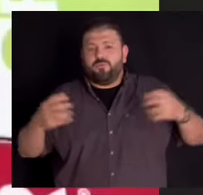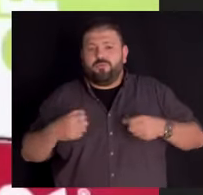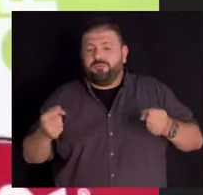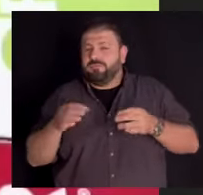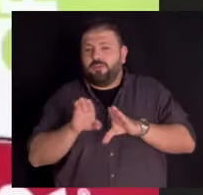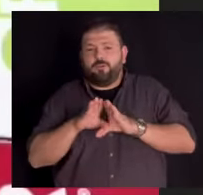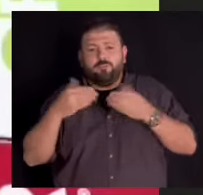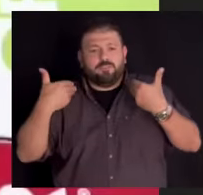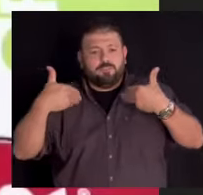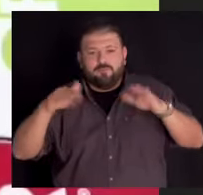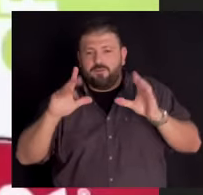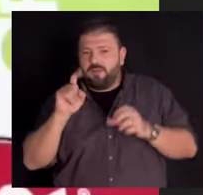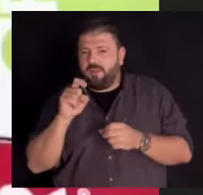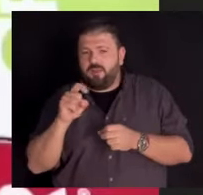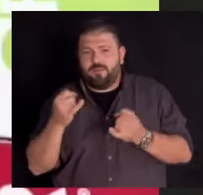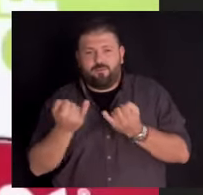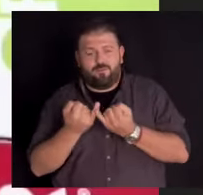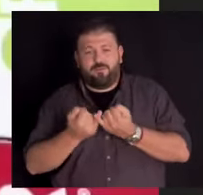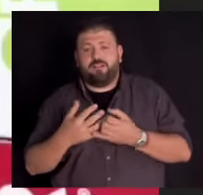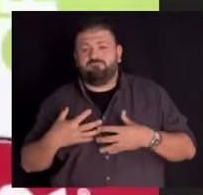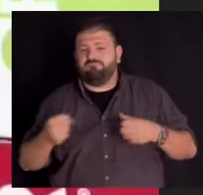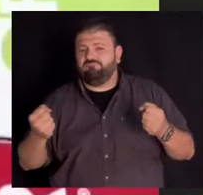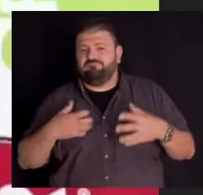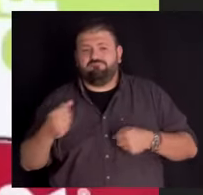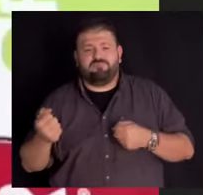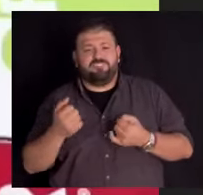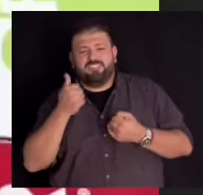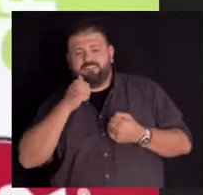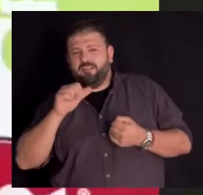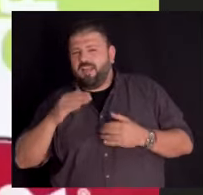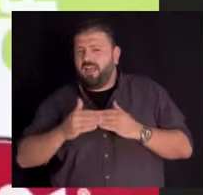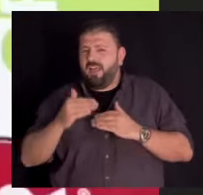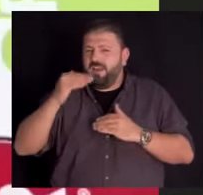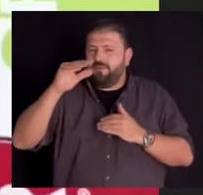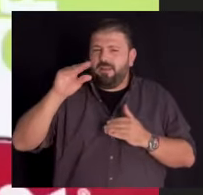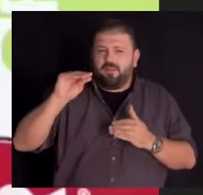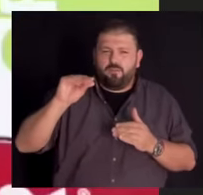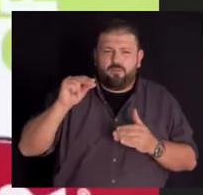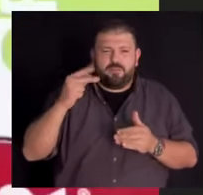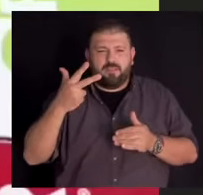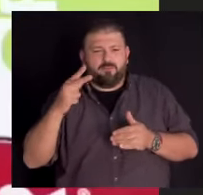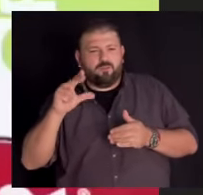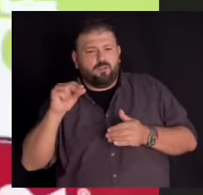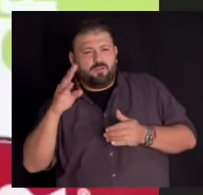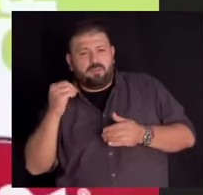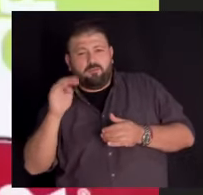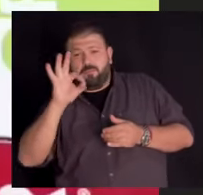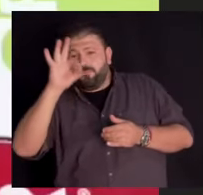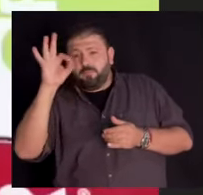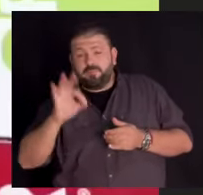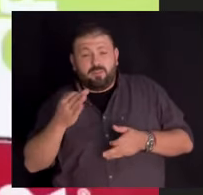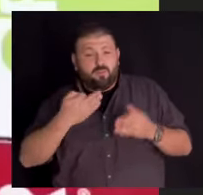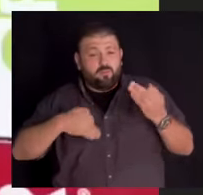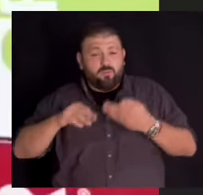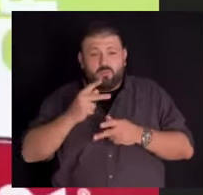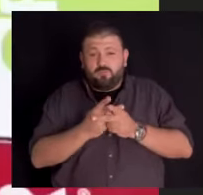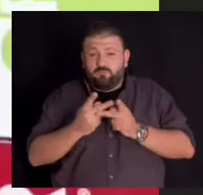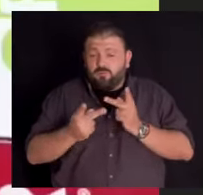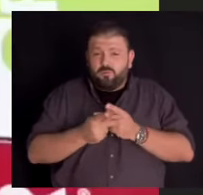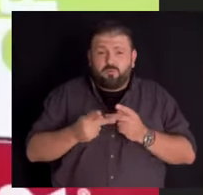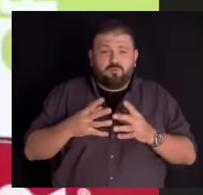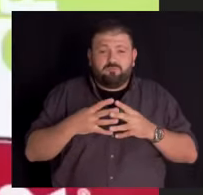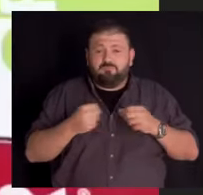hablando de absorciones casi totales, arriba del 98, 99%. Entonces de entrada los productos de OmniLife no